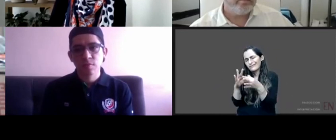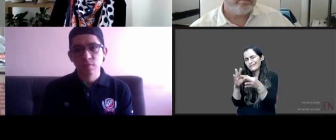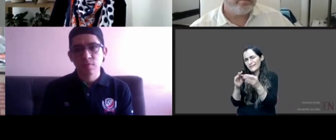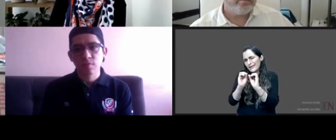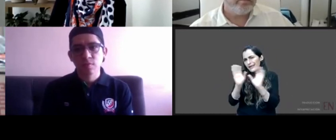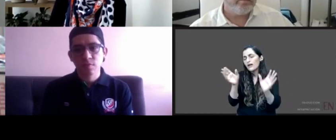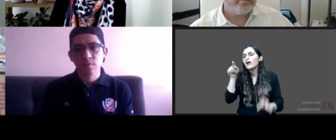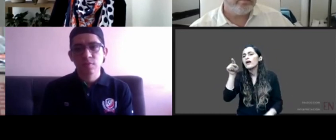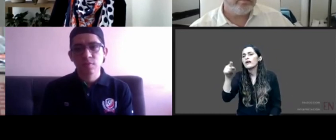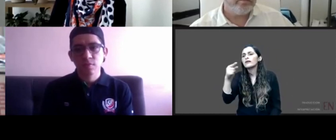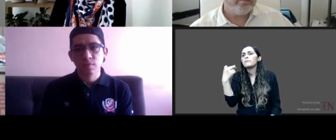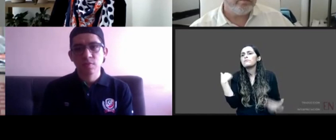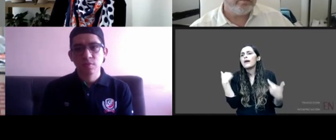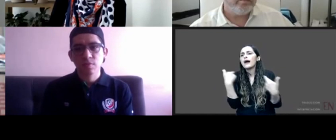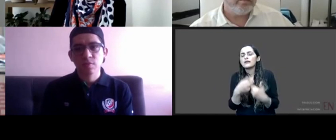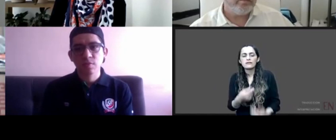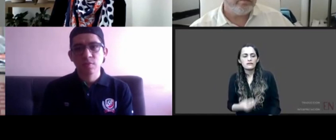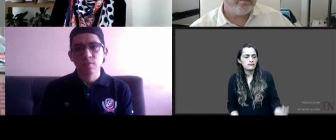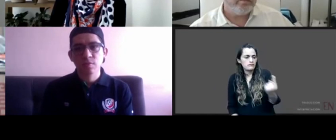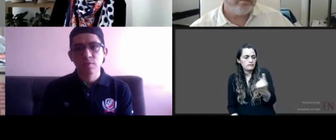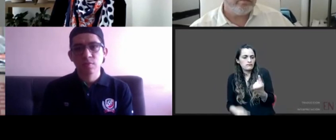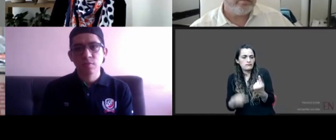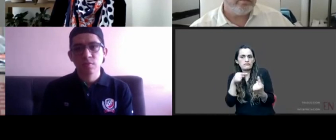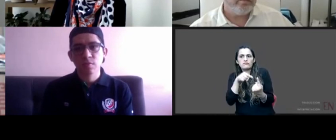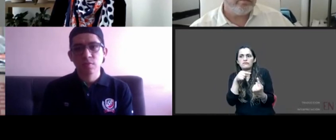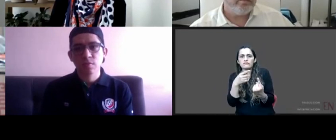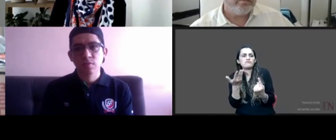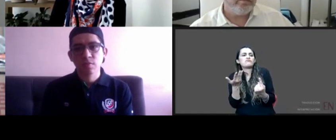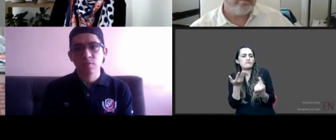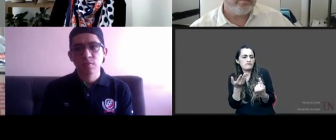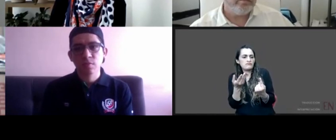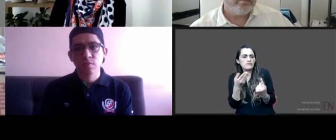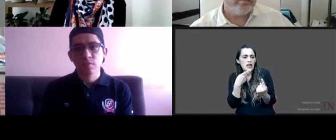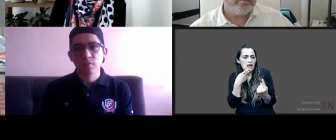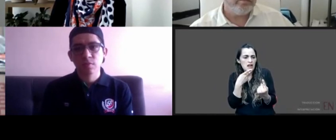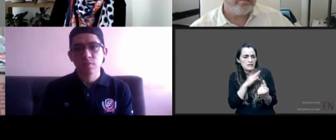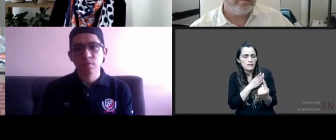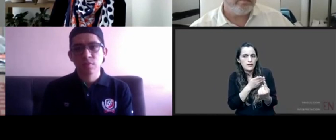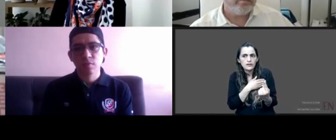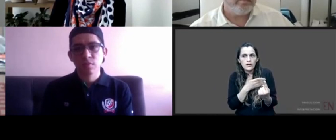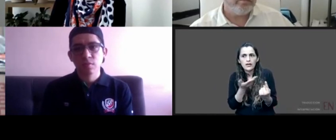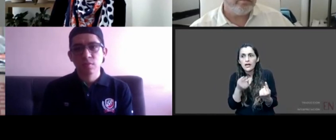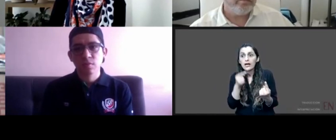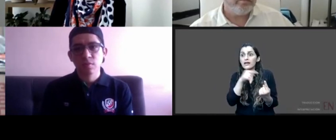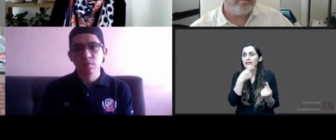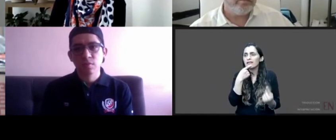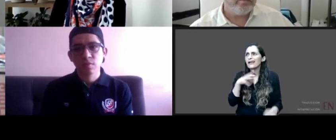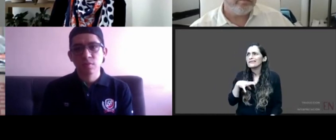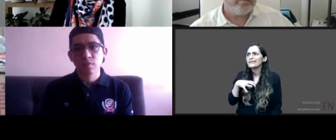si habla una lengua, y entonces es muy difícil comprender las materias,